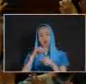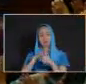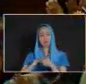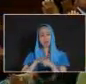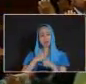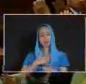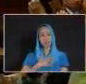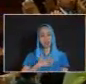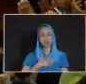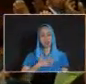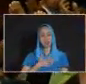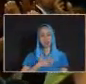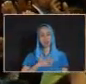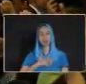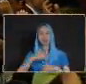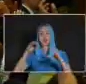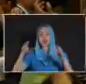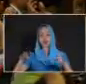Guárdame